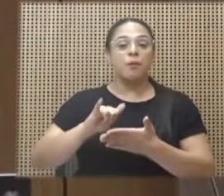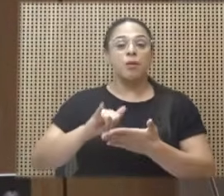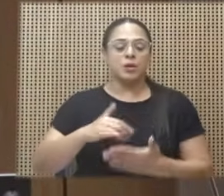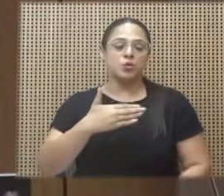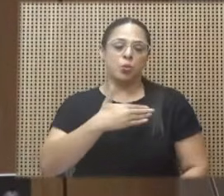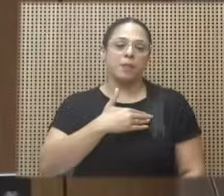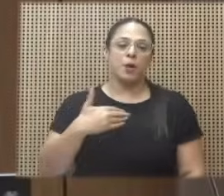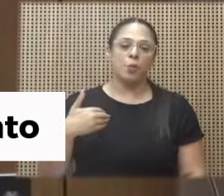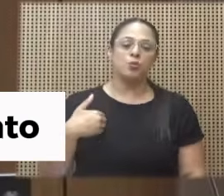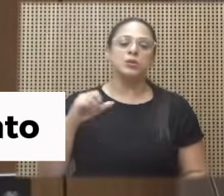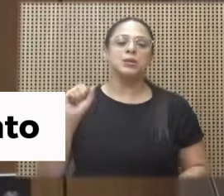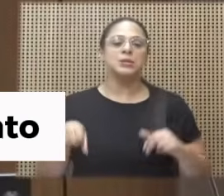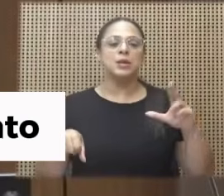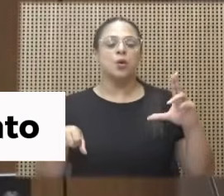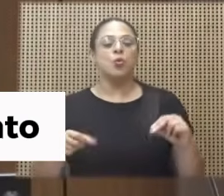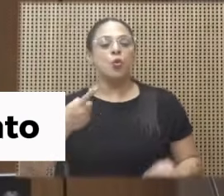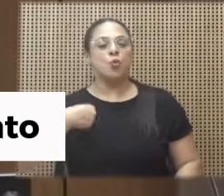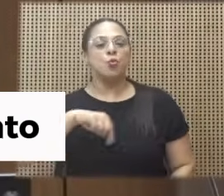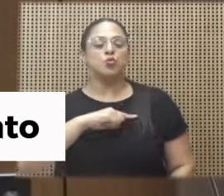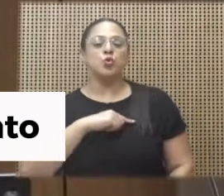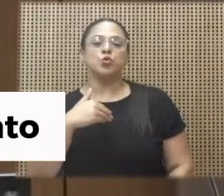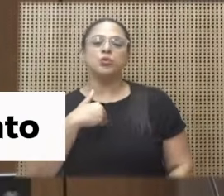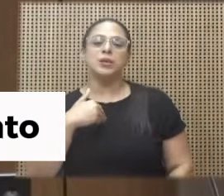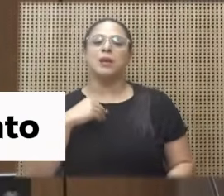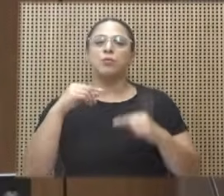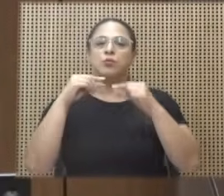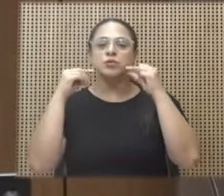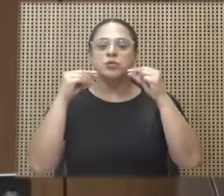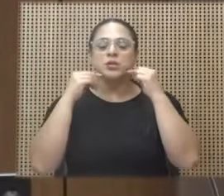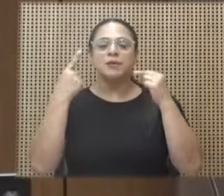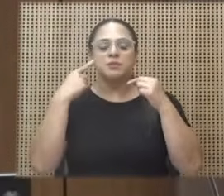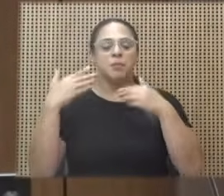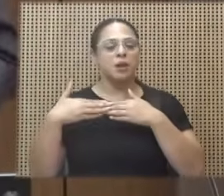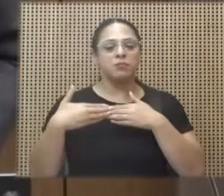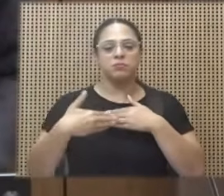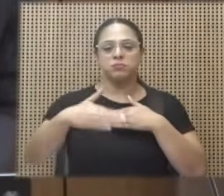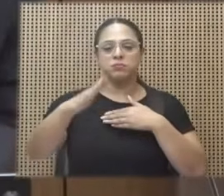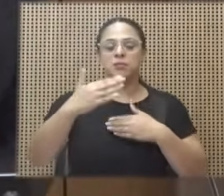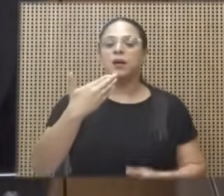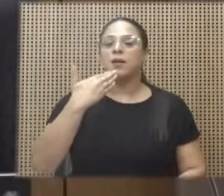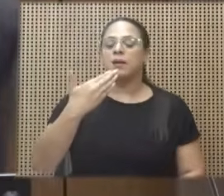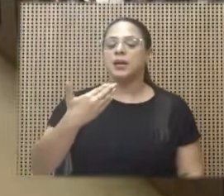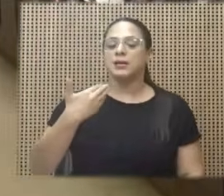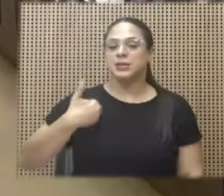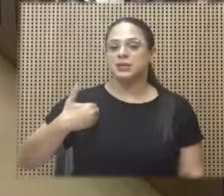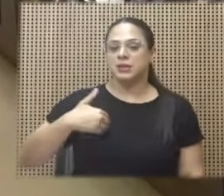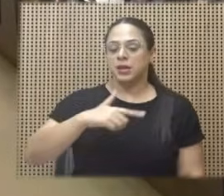les guste o no, tendremos Rodrigo Chávez para rato. Gracias, señora presidenta.